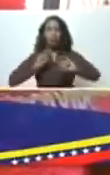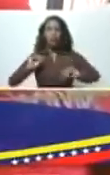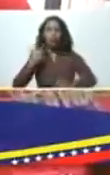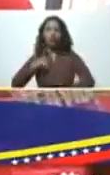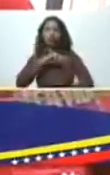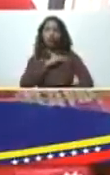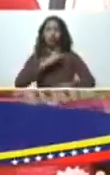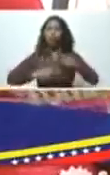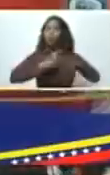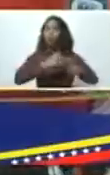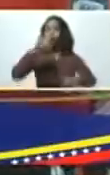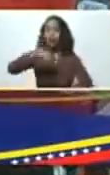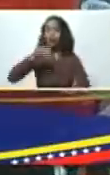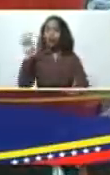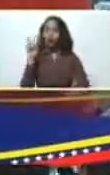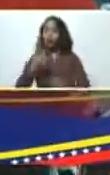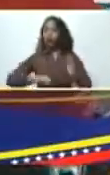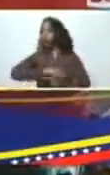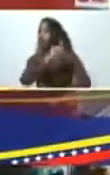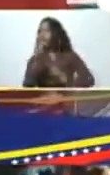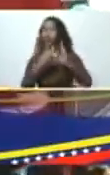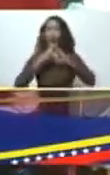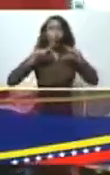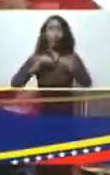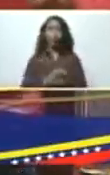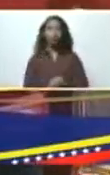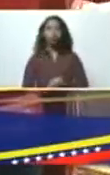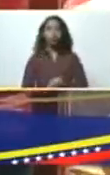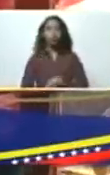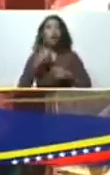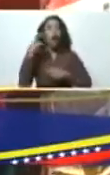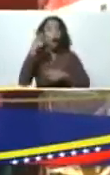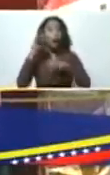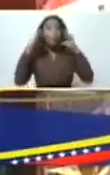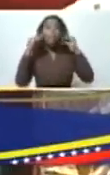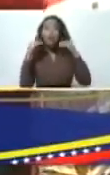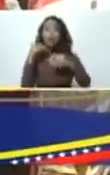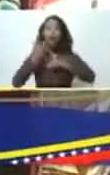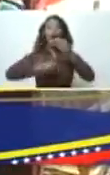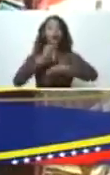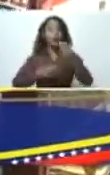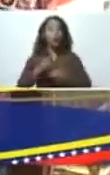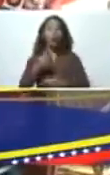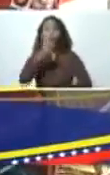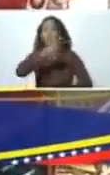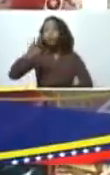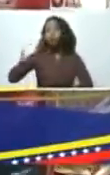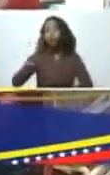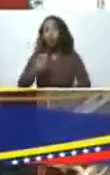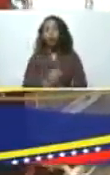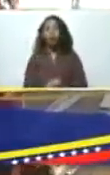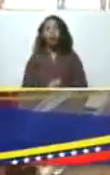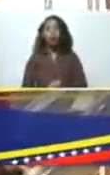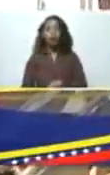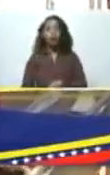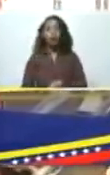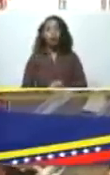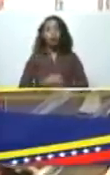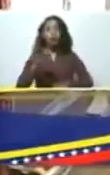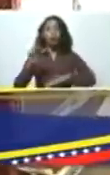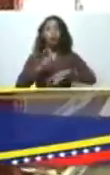y producir en Venezuela todo. Sí, sí. Ricardo, hay una experiencia que están haciendo la gente de Cuatro Estaciones. Mira, este se quitó las botas,